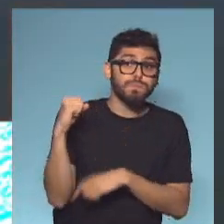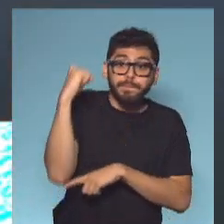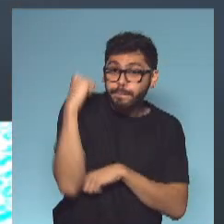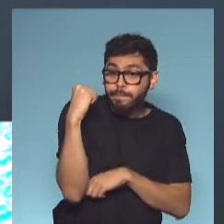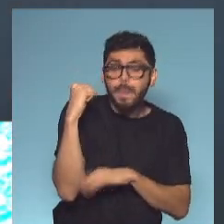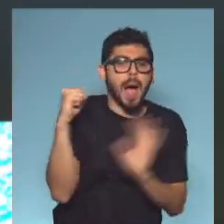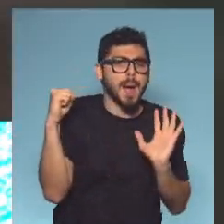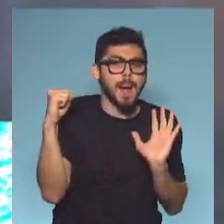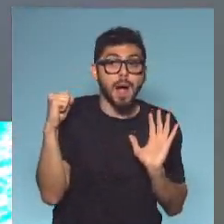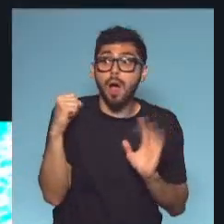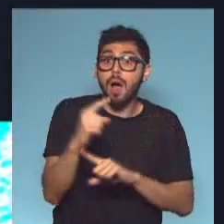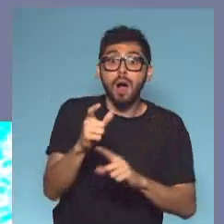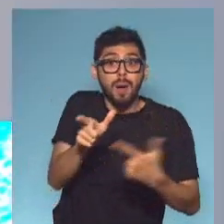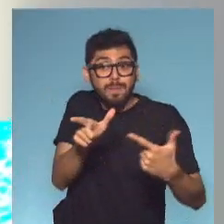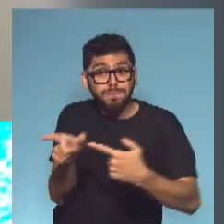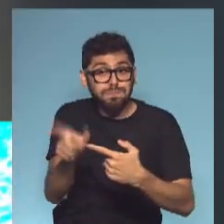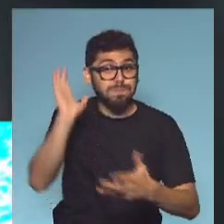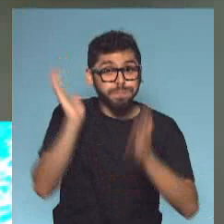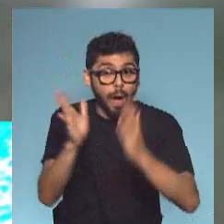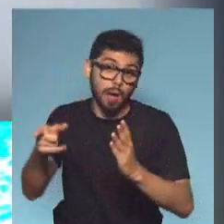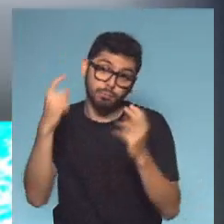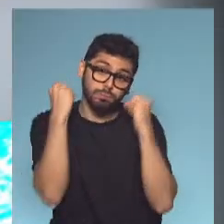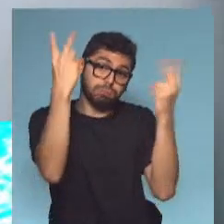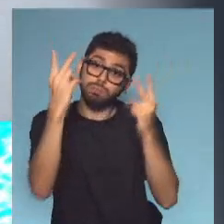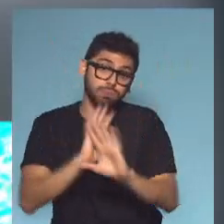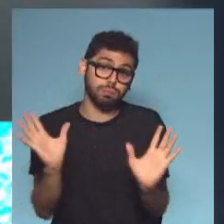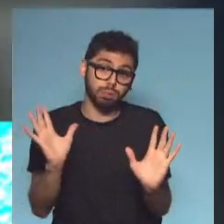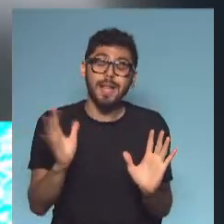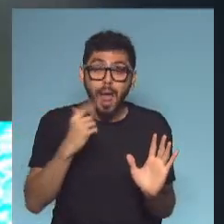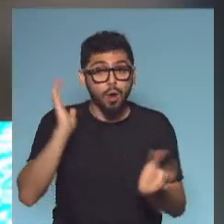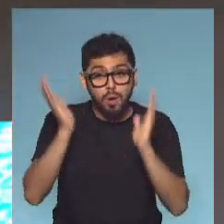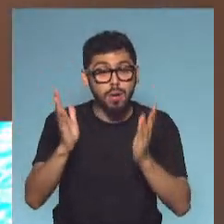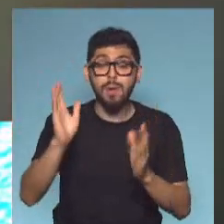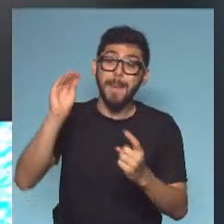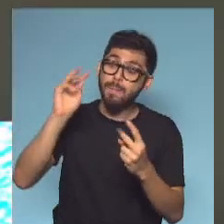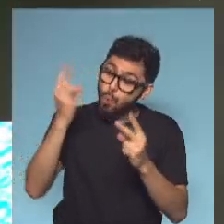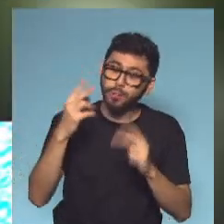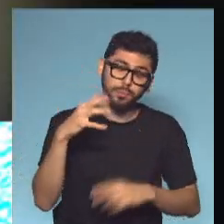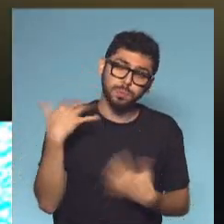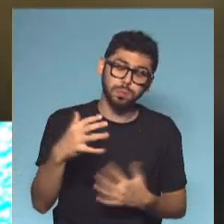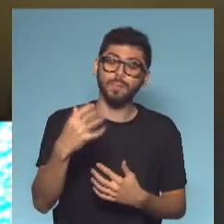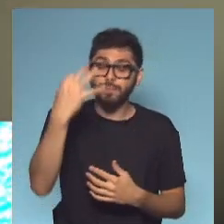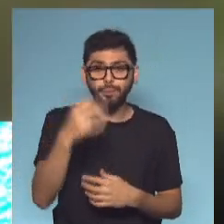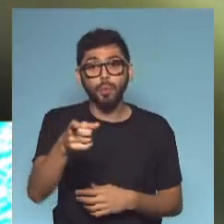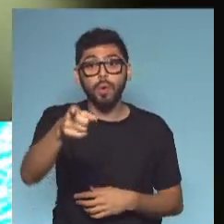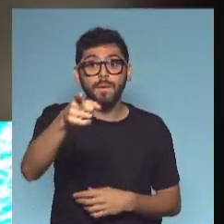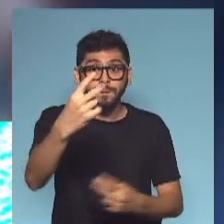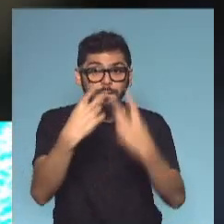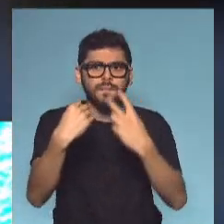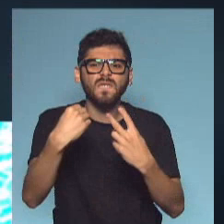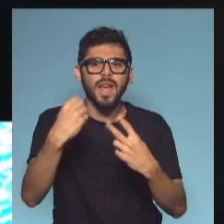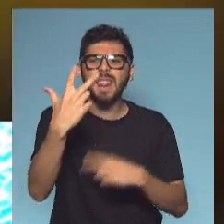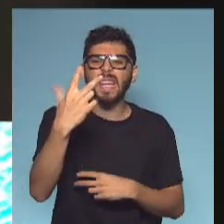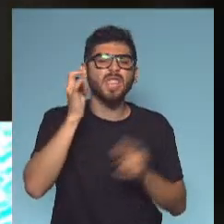serán pacíficas. Claro, hay represión, básicamente. Represión y muerte. Estás escuchando a tres jóvenes colombianos en